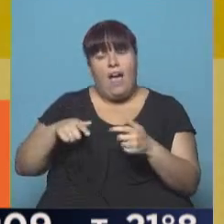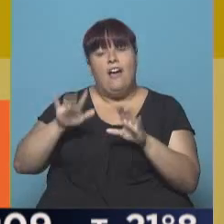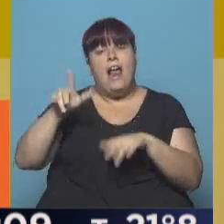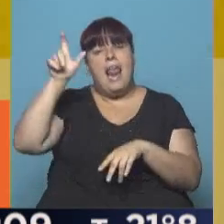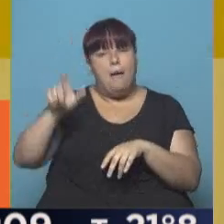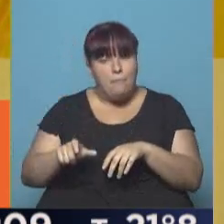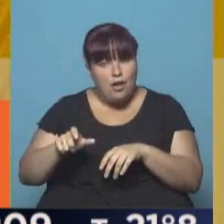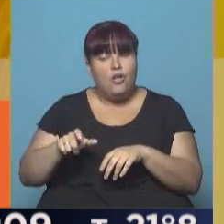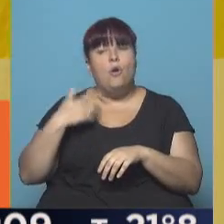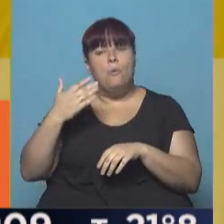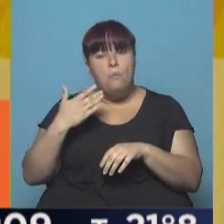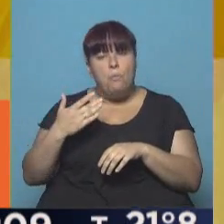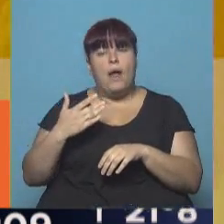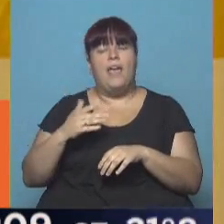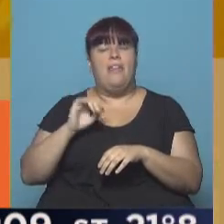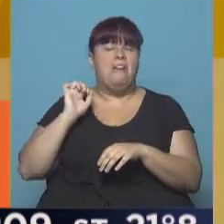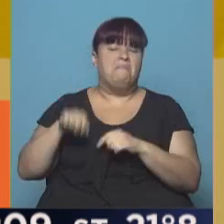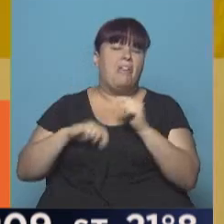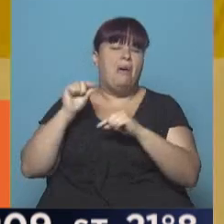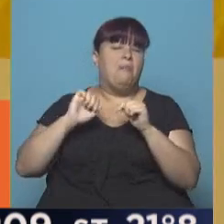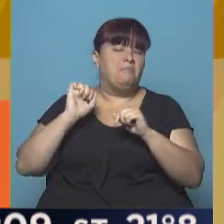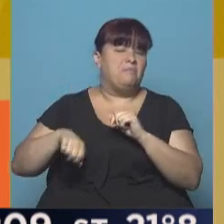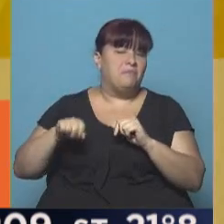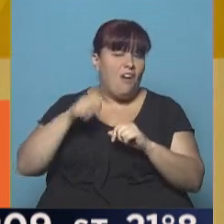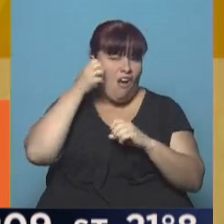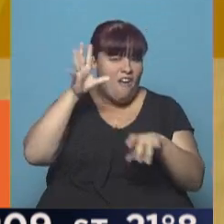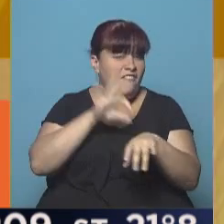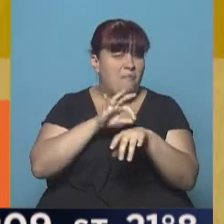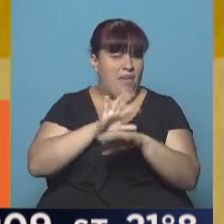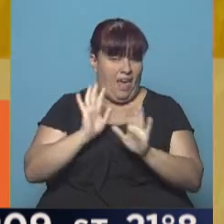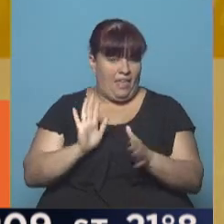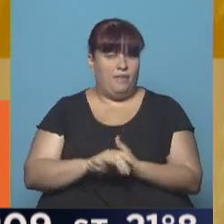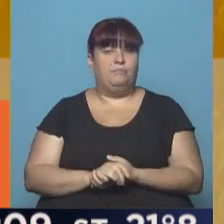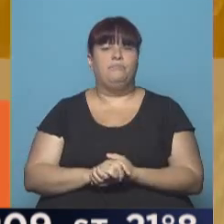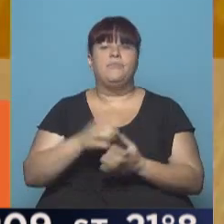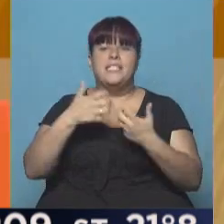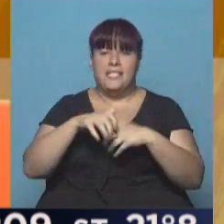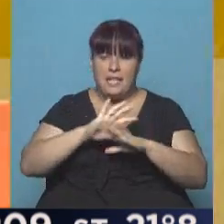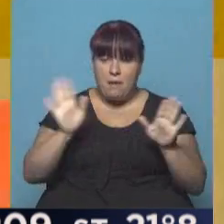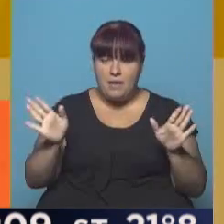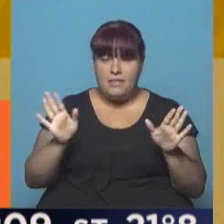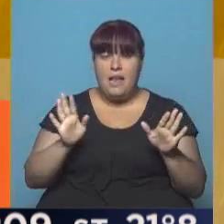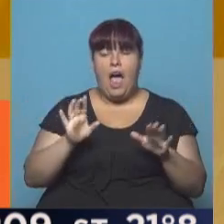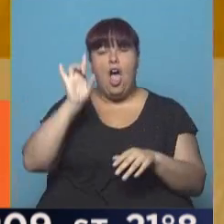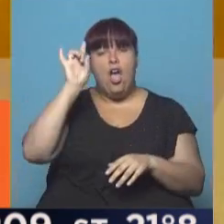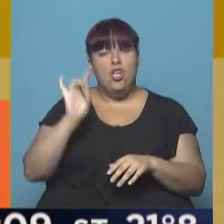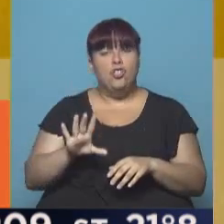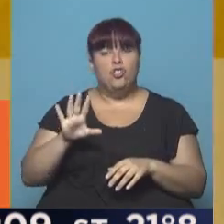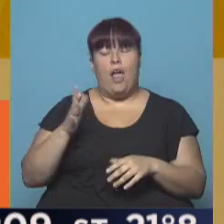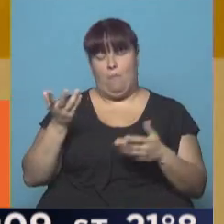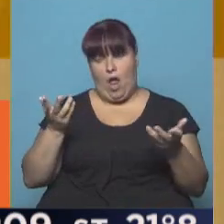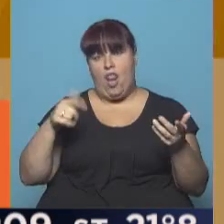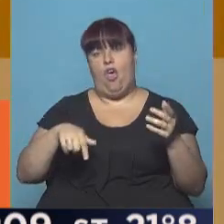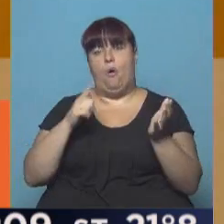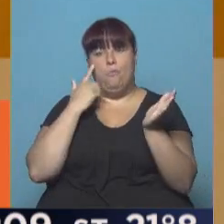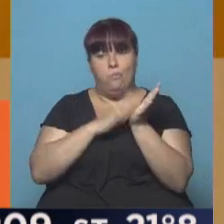el paciente puede ir desentendiéndose de a poco de de la enfermedad el sistema ya se está utilizando no solamente bueno